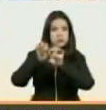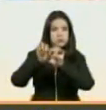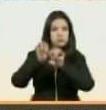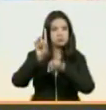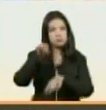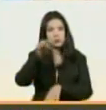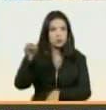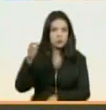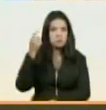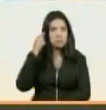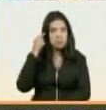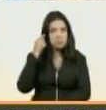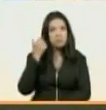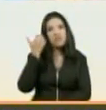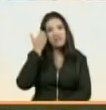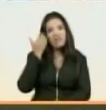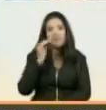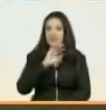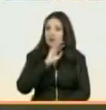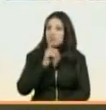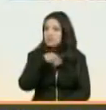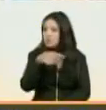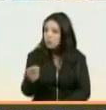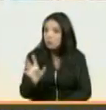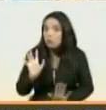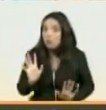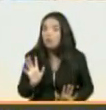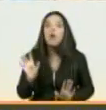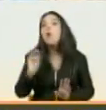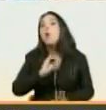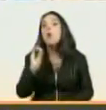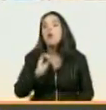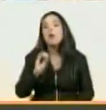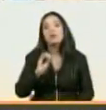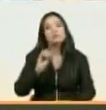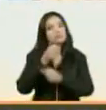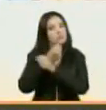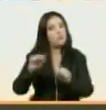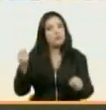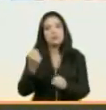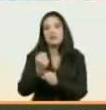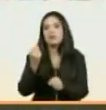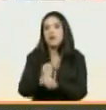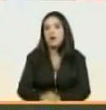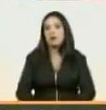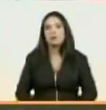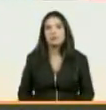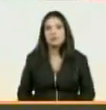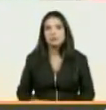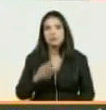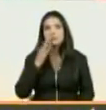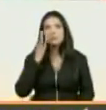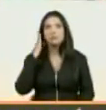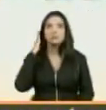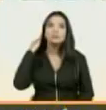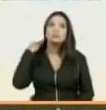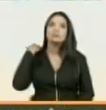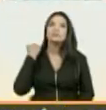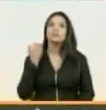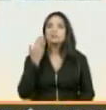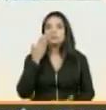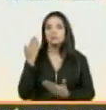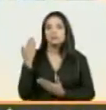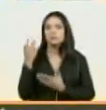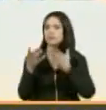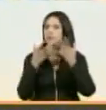mental, que insania mental no es otra cosa que incapacidad para el ejercicio de un cargo. No, porque el hecho de que la fiscal